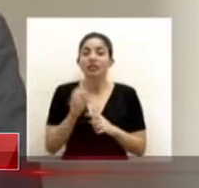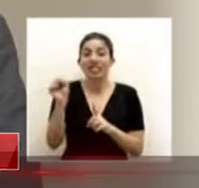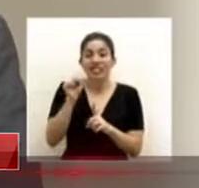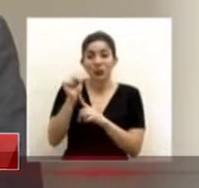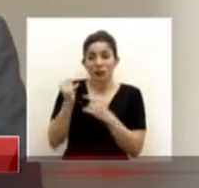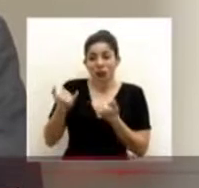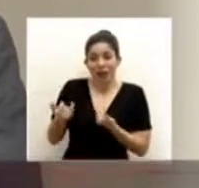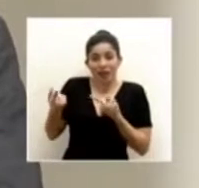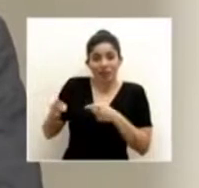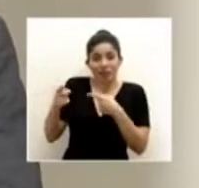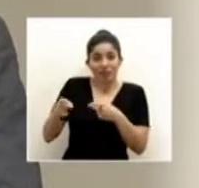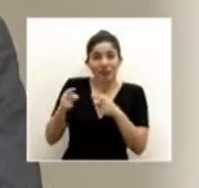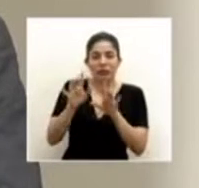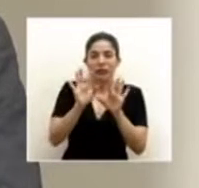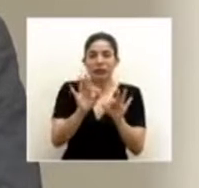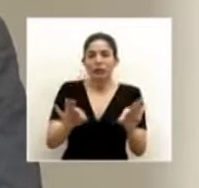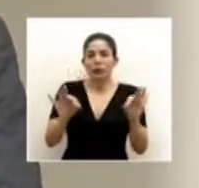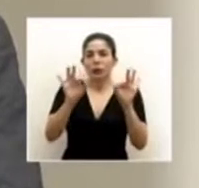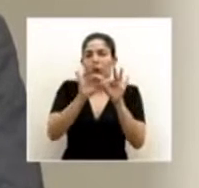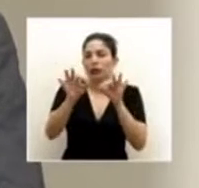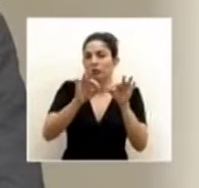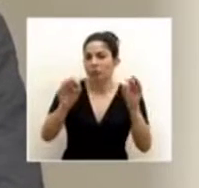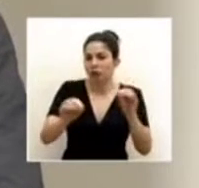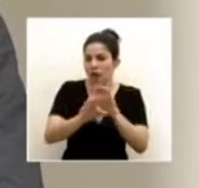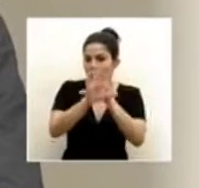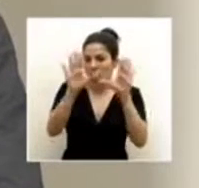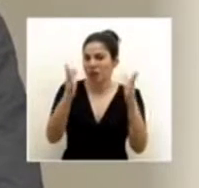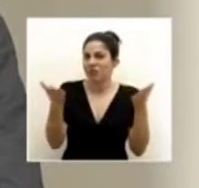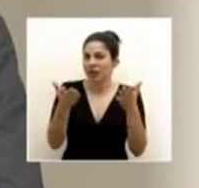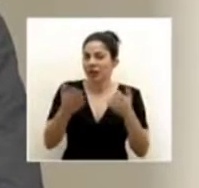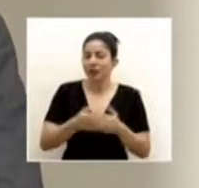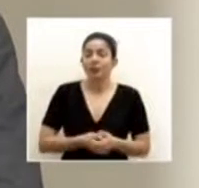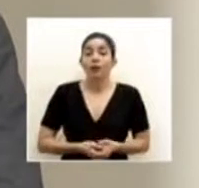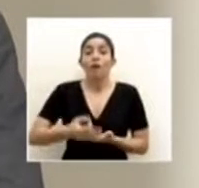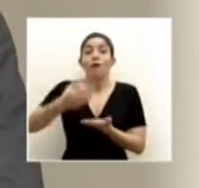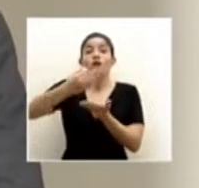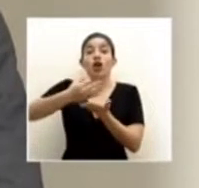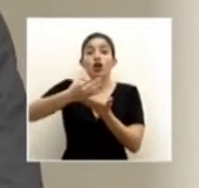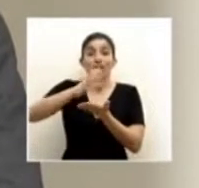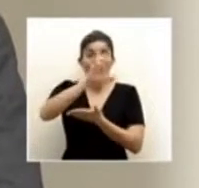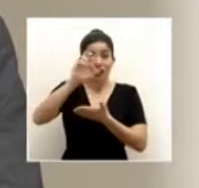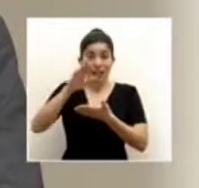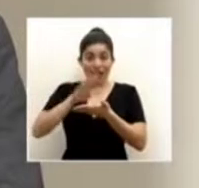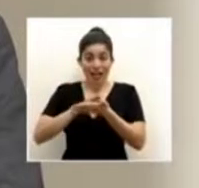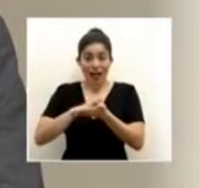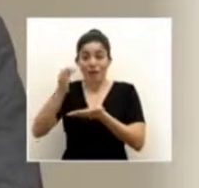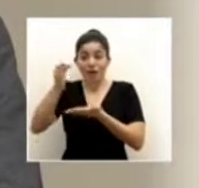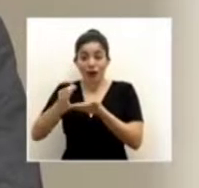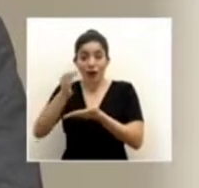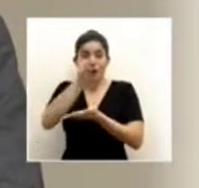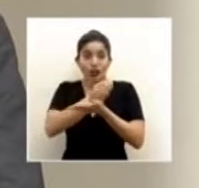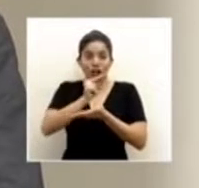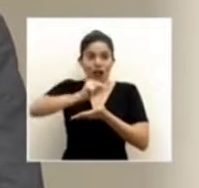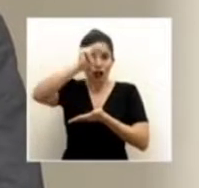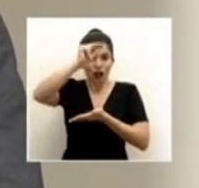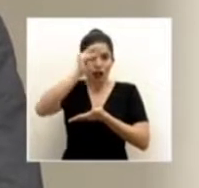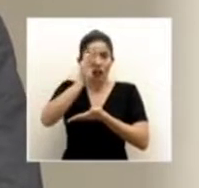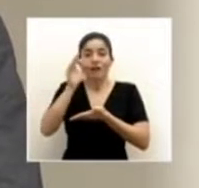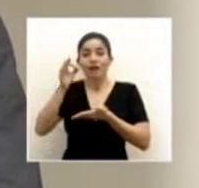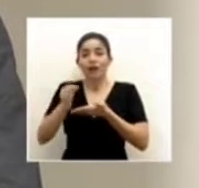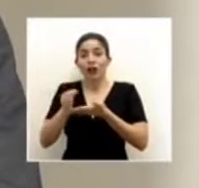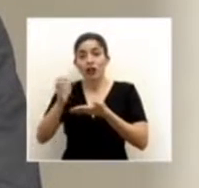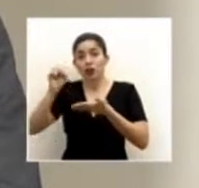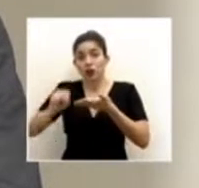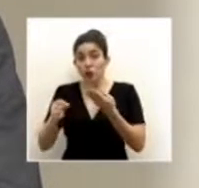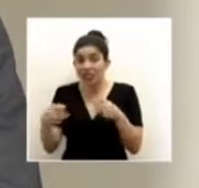estado ocurriendo, vale la pena aclarar lo siguiente. Las fronteras de Costa Rica, ambas fronteras, norte y sur, no